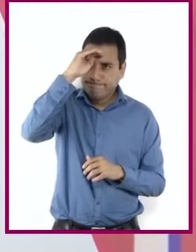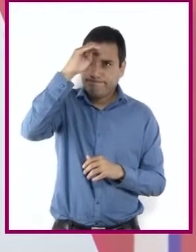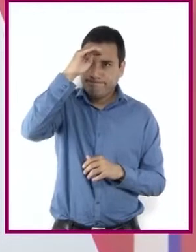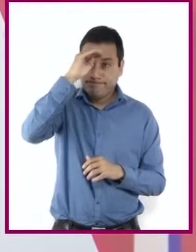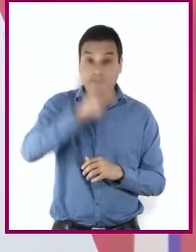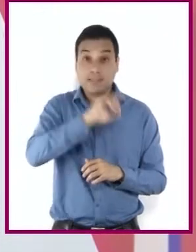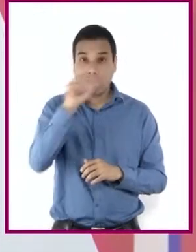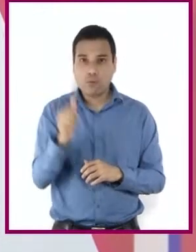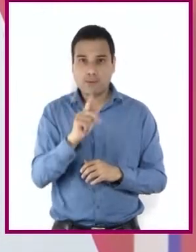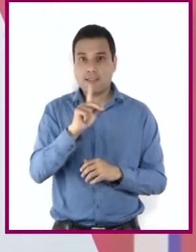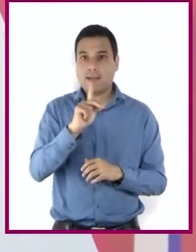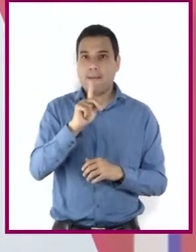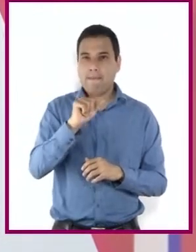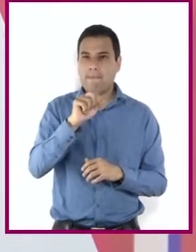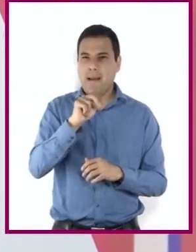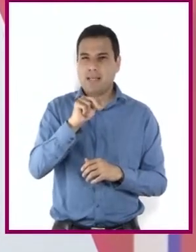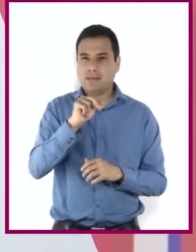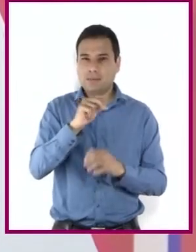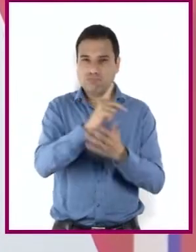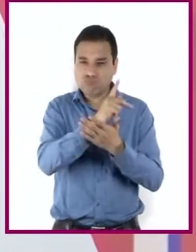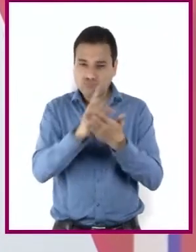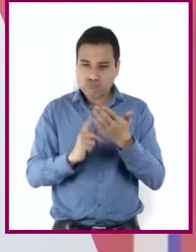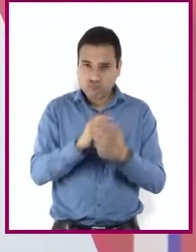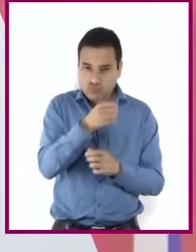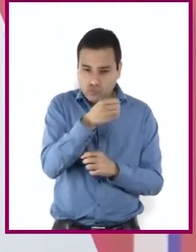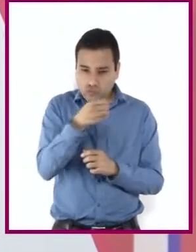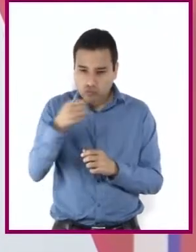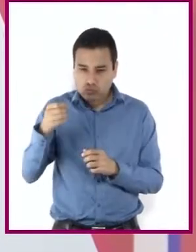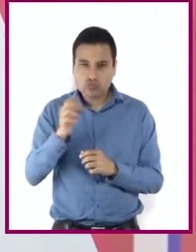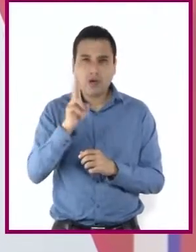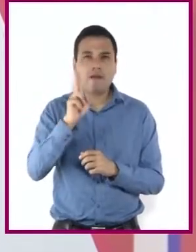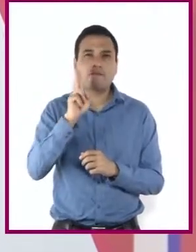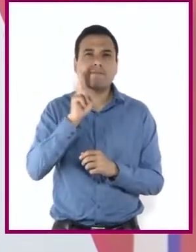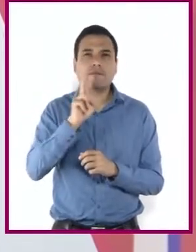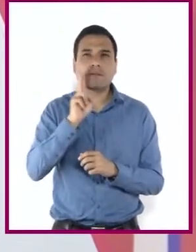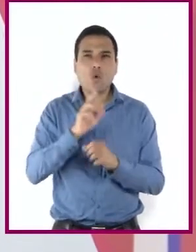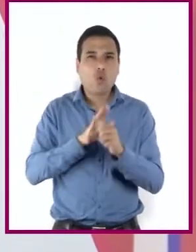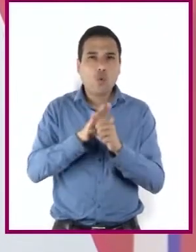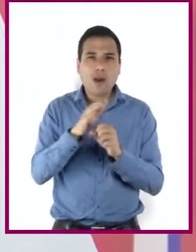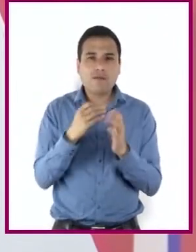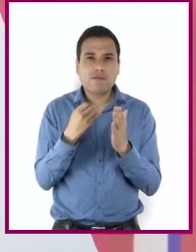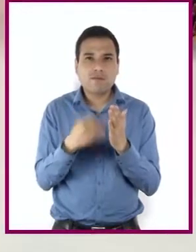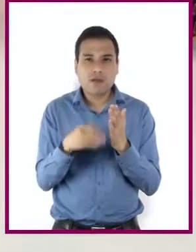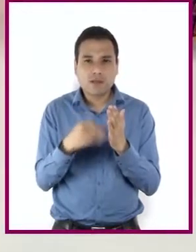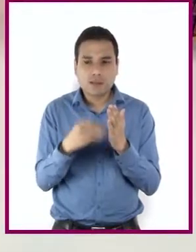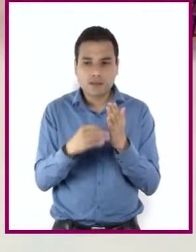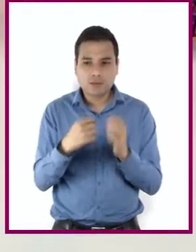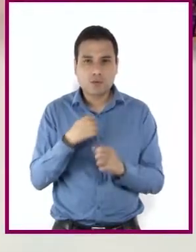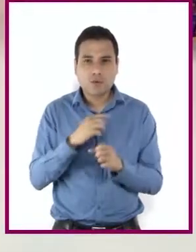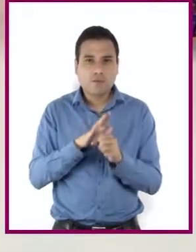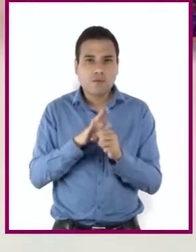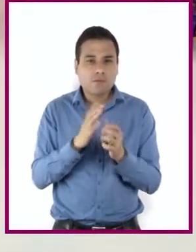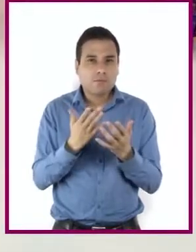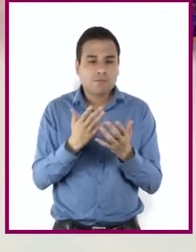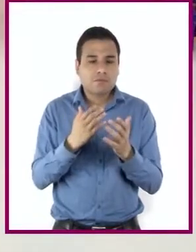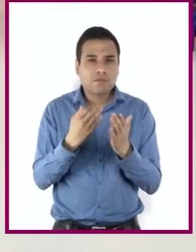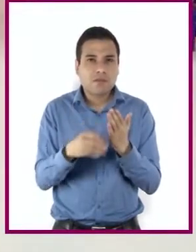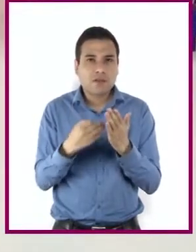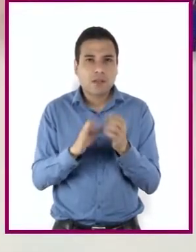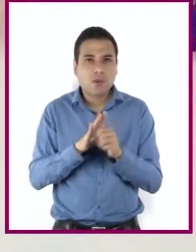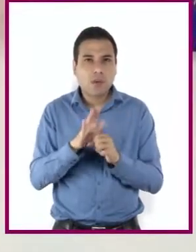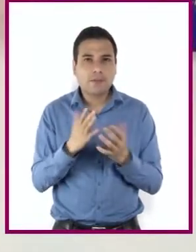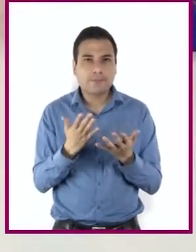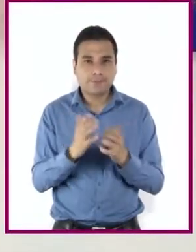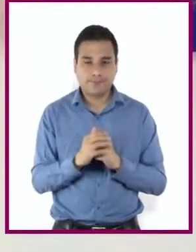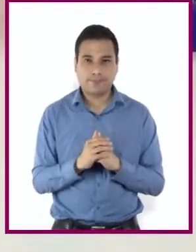plan para atender las áreas en las que se considere no preparados o que les hace falta fortalecer más.